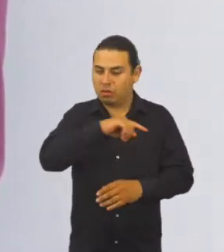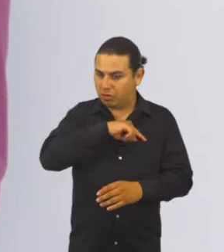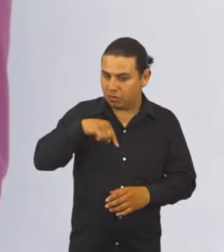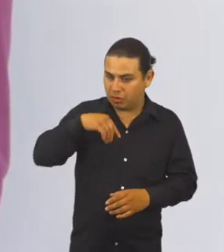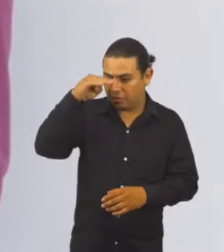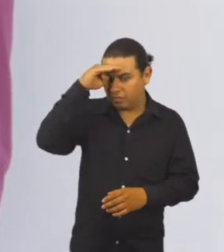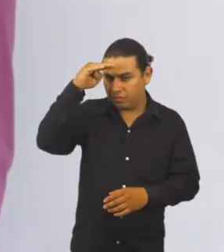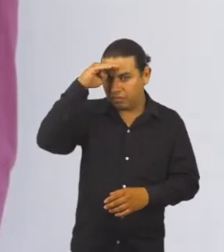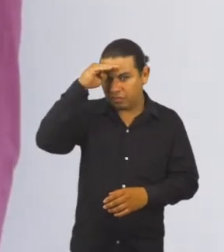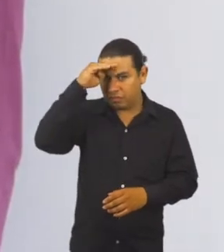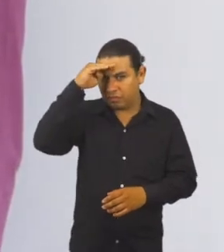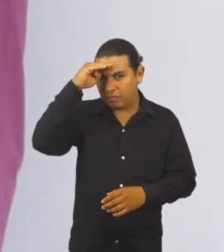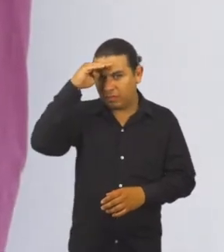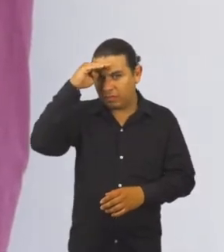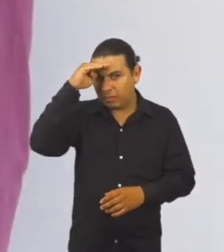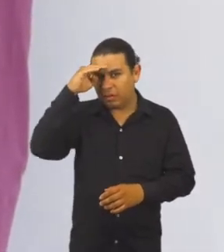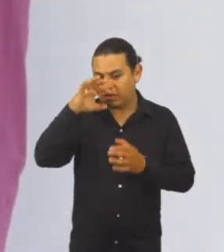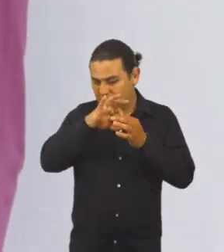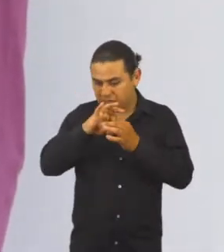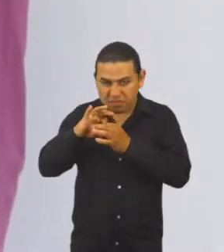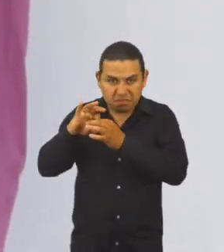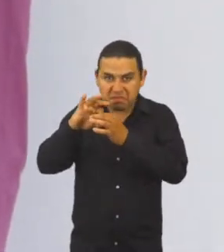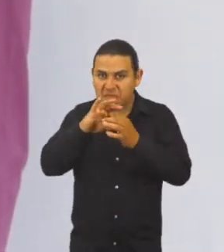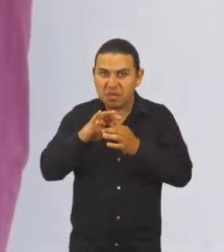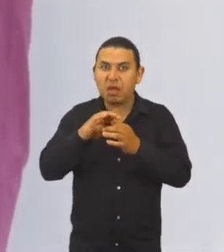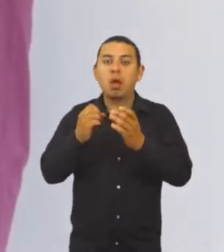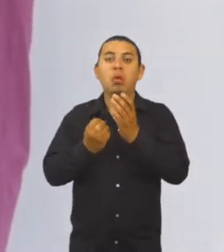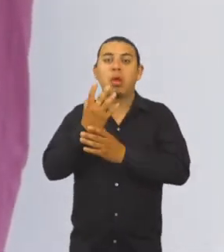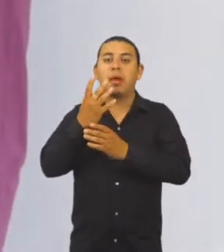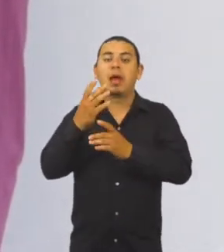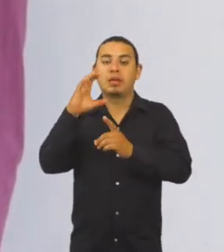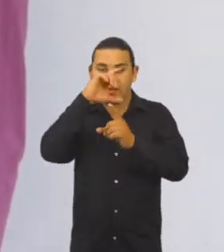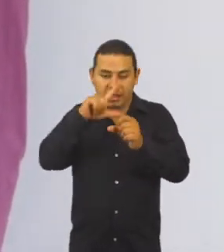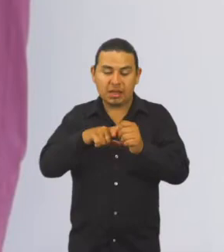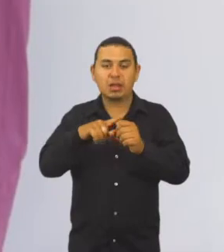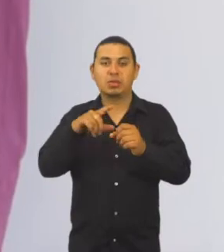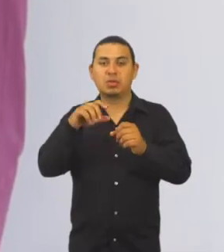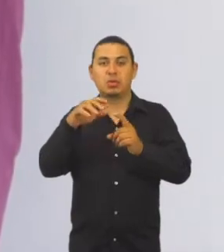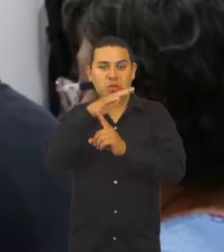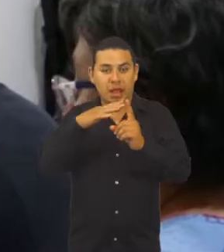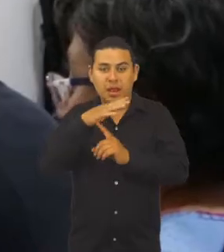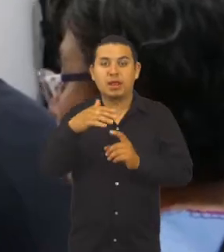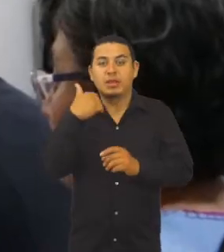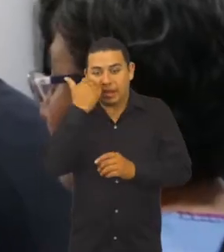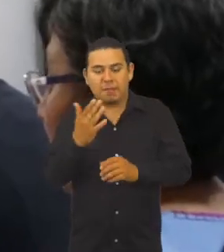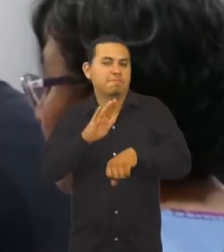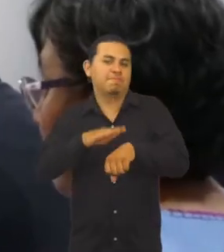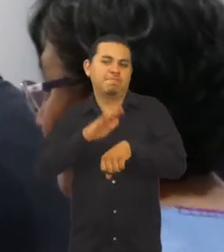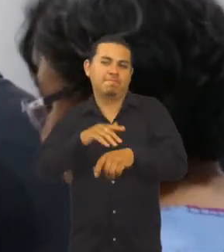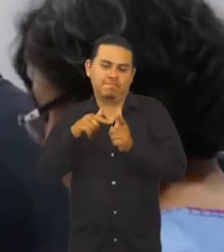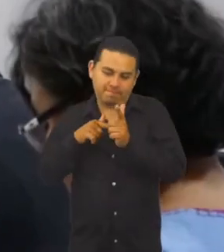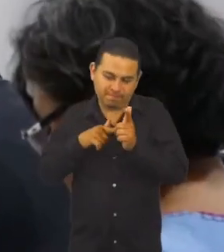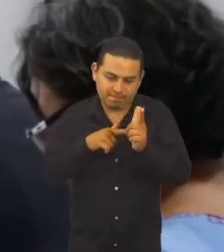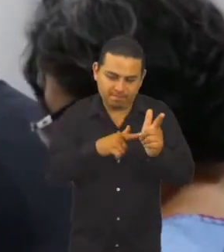Procuramos establecer un vínculo en el que nuestros estudiantes de maestría y doctorado y los estudiantes locales de maestría y doctorado en arquitectura pueden